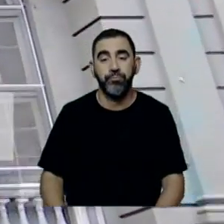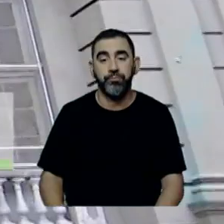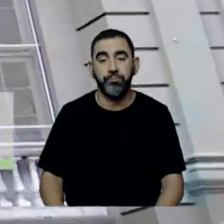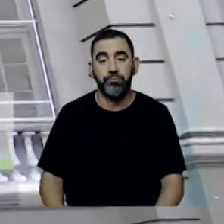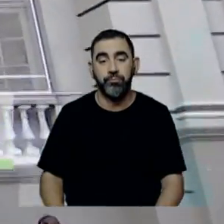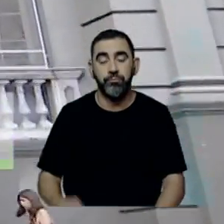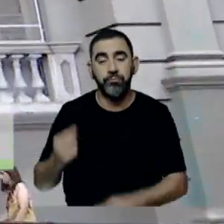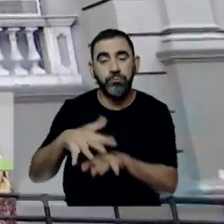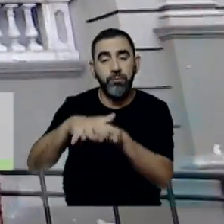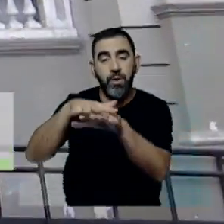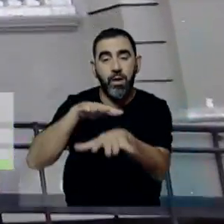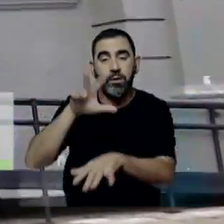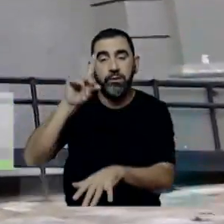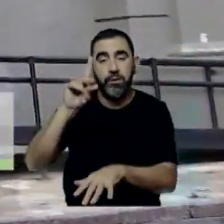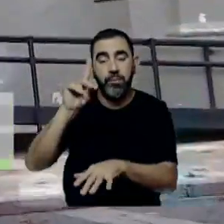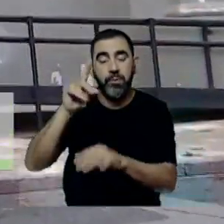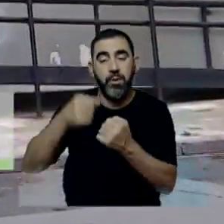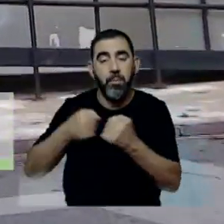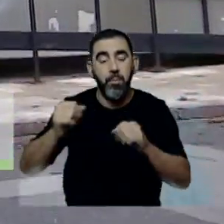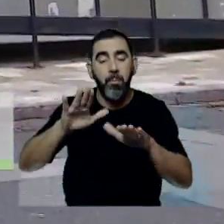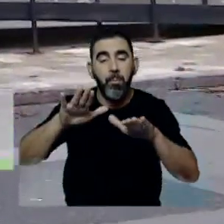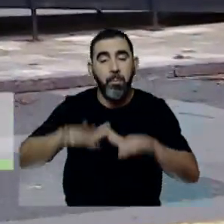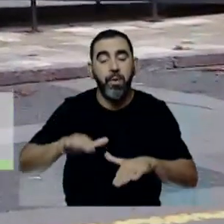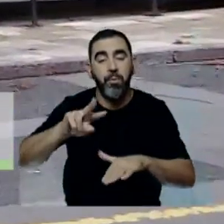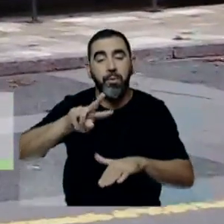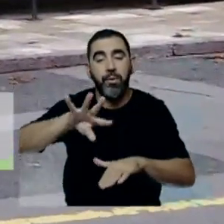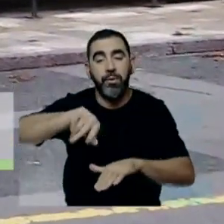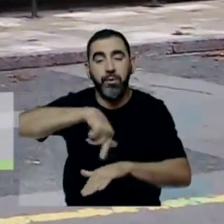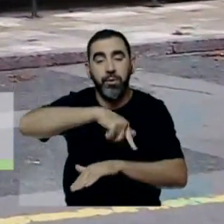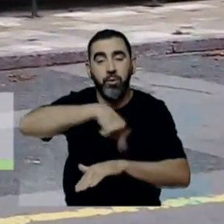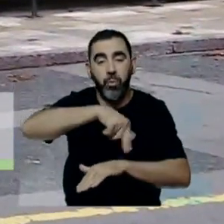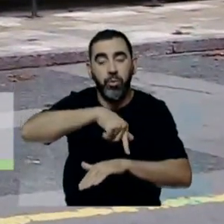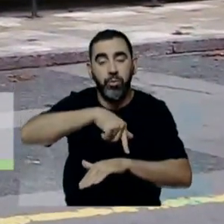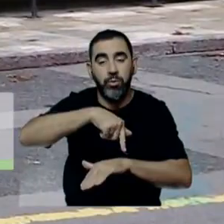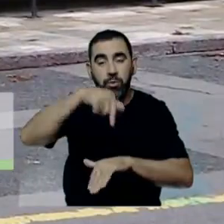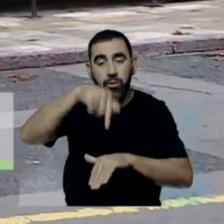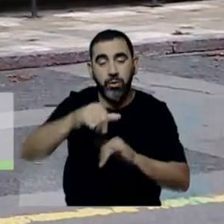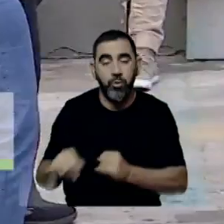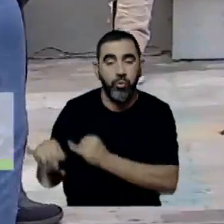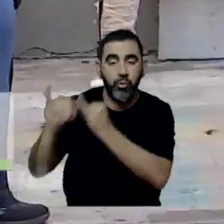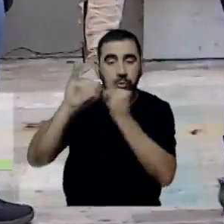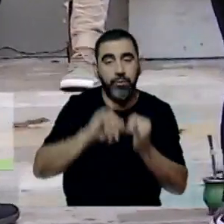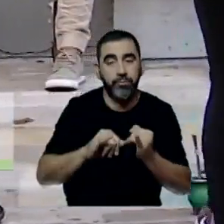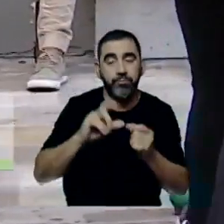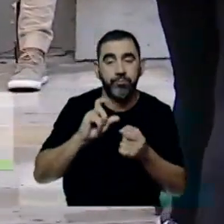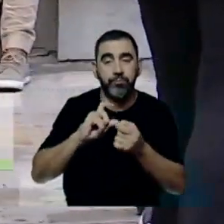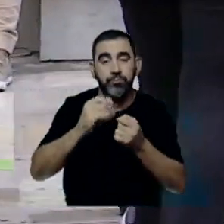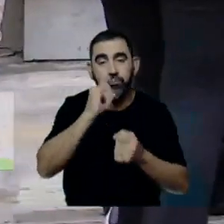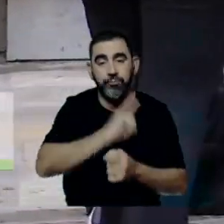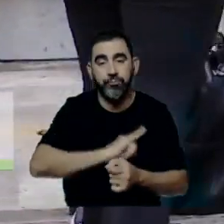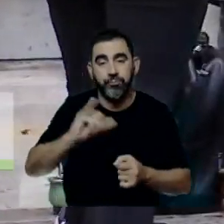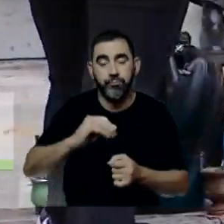La Asamblea en UTU decretó la extensión del paro de 24 horas que se cumple en esta jornada. El gremio